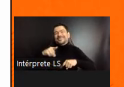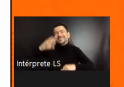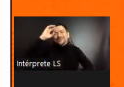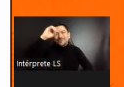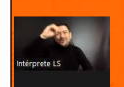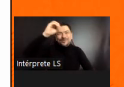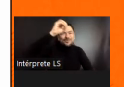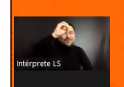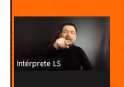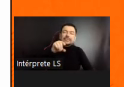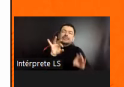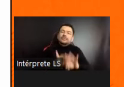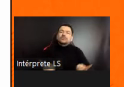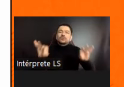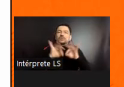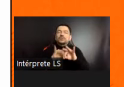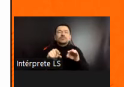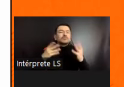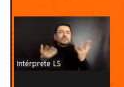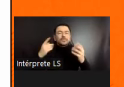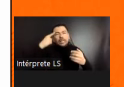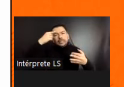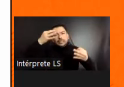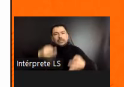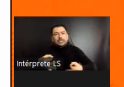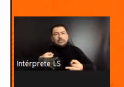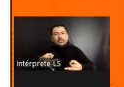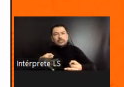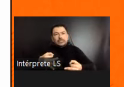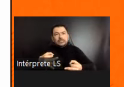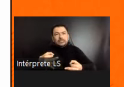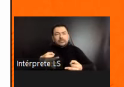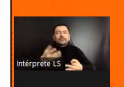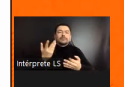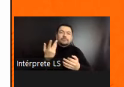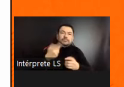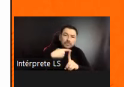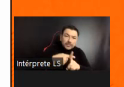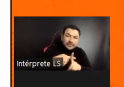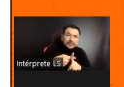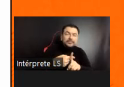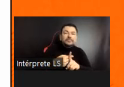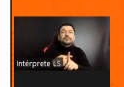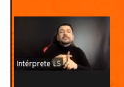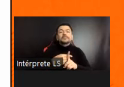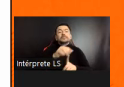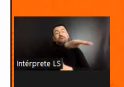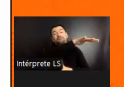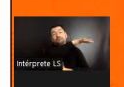toma de decisiones nacionales, y a la vez en campo, nuestros equipos encuentran información granular muy buena